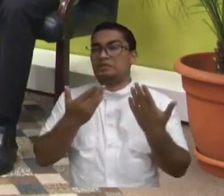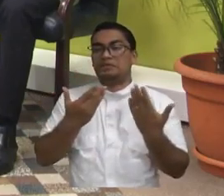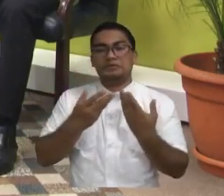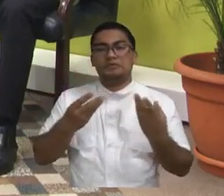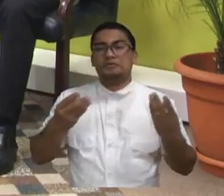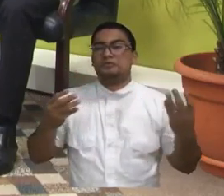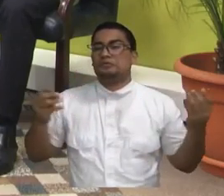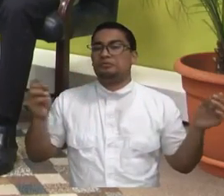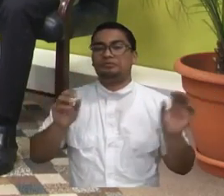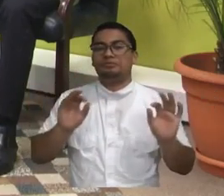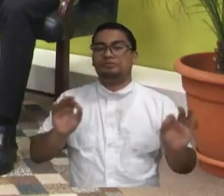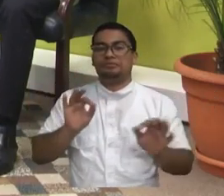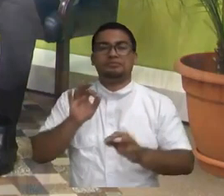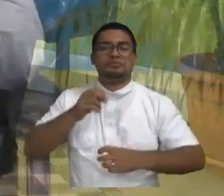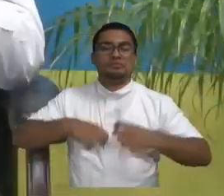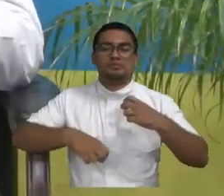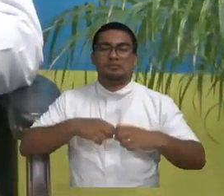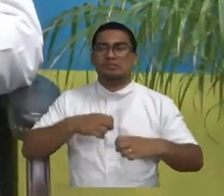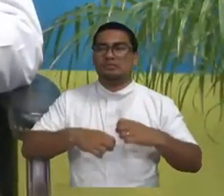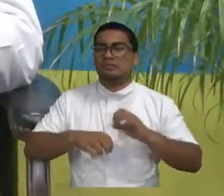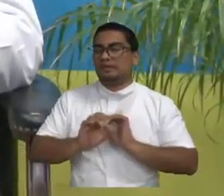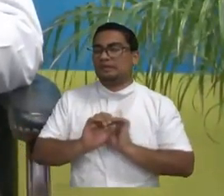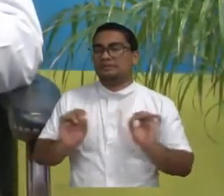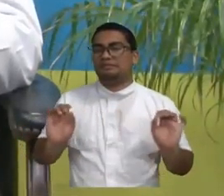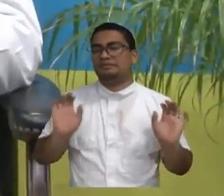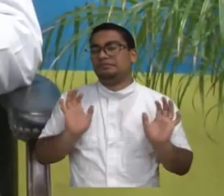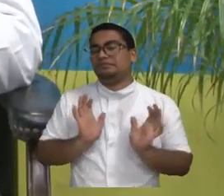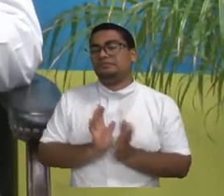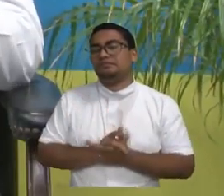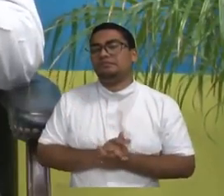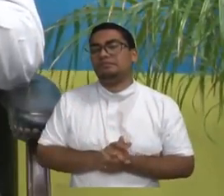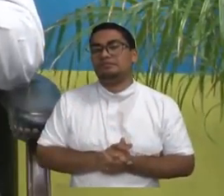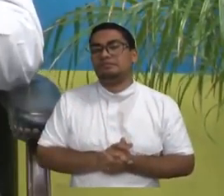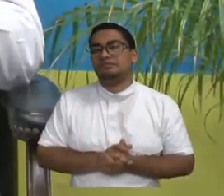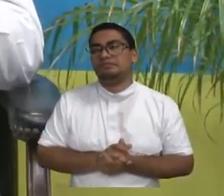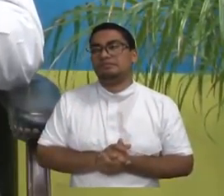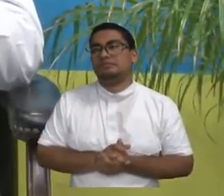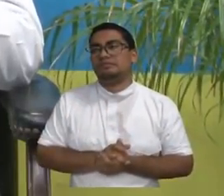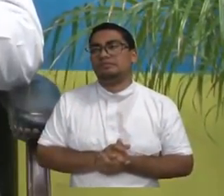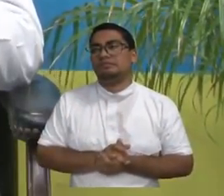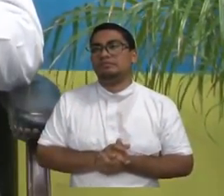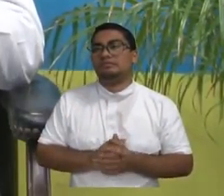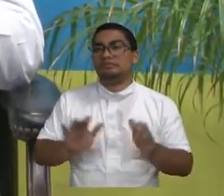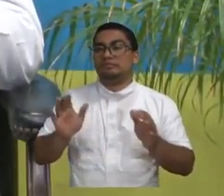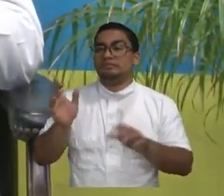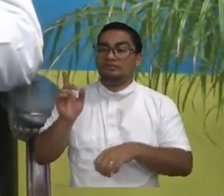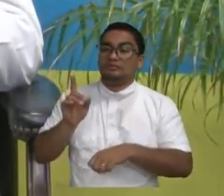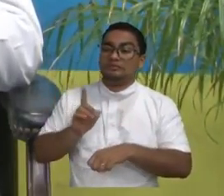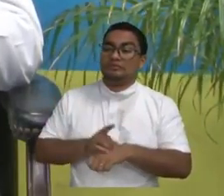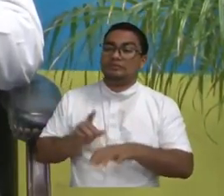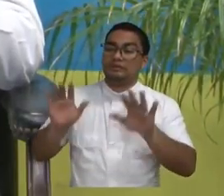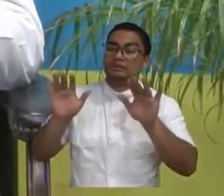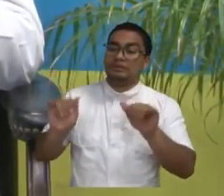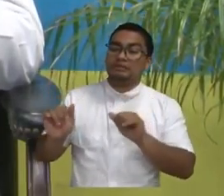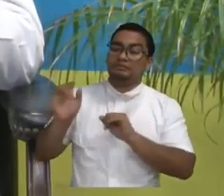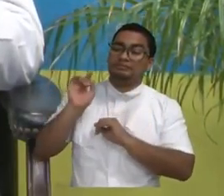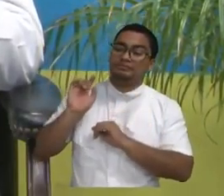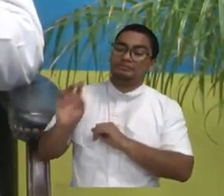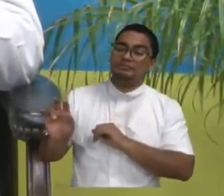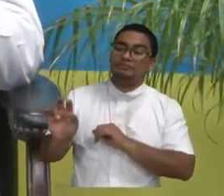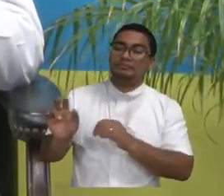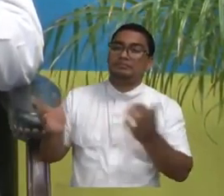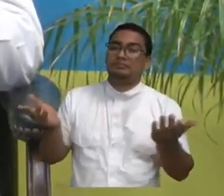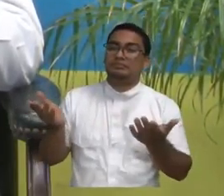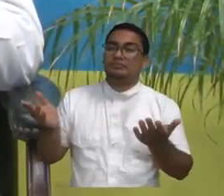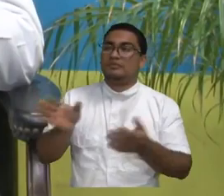oportuno para evitar toda esa secuela estigmatizante. Tenemos esa ventaja. Pero una vez que el paciente es captado e inicia el tratamiento, nosotros lo abordamos